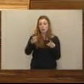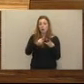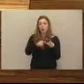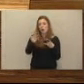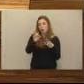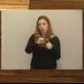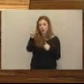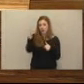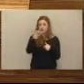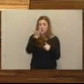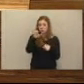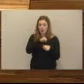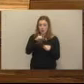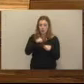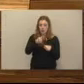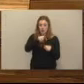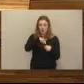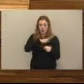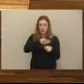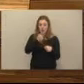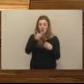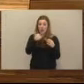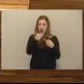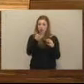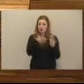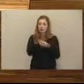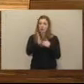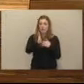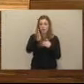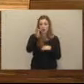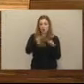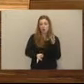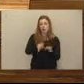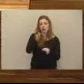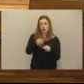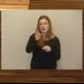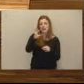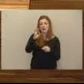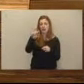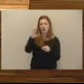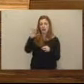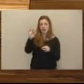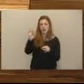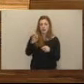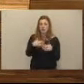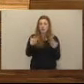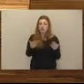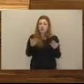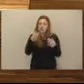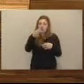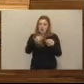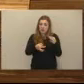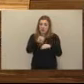decir algo al respeto, al respecto, perdón, caerá sobre ella la justicia del ISDS. Ese tribunal